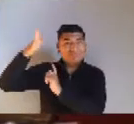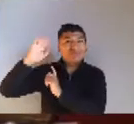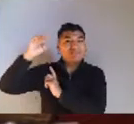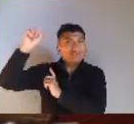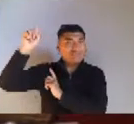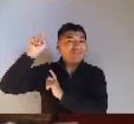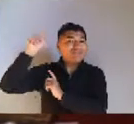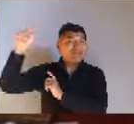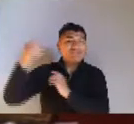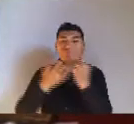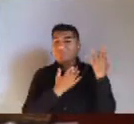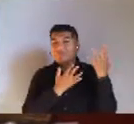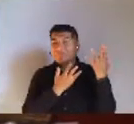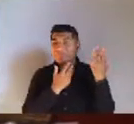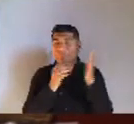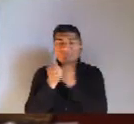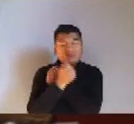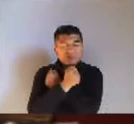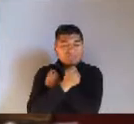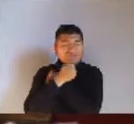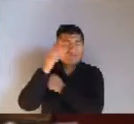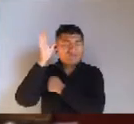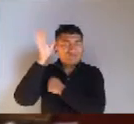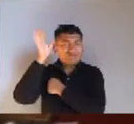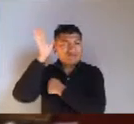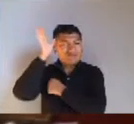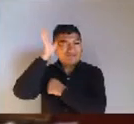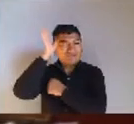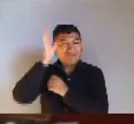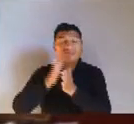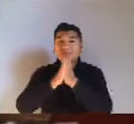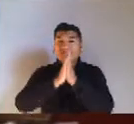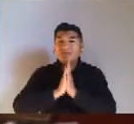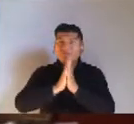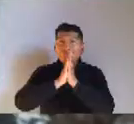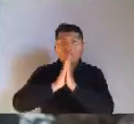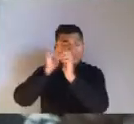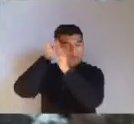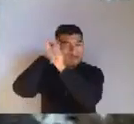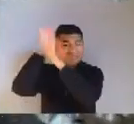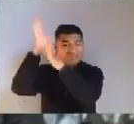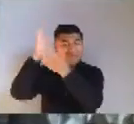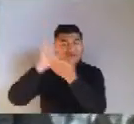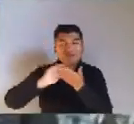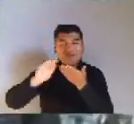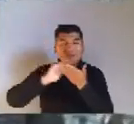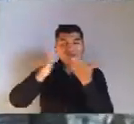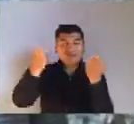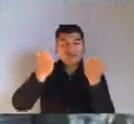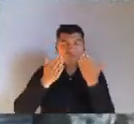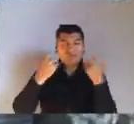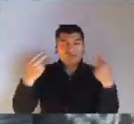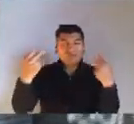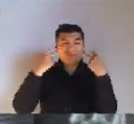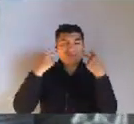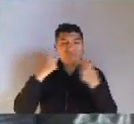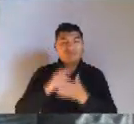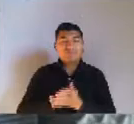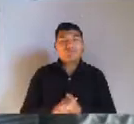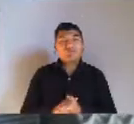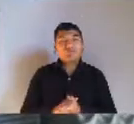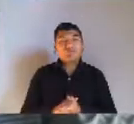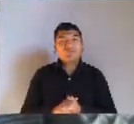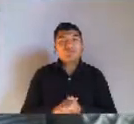nos espera con amor de Padre. Oremos. Padre misericordioso, óyenos.